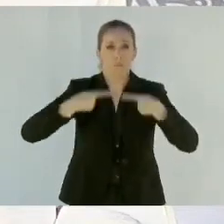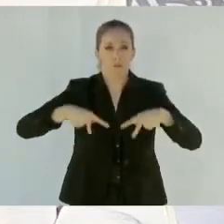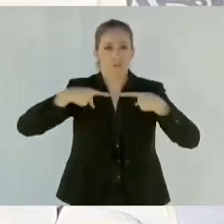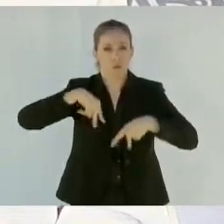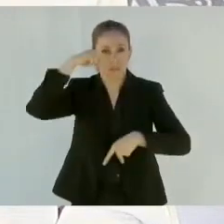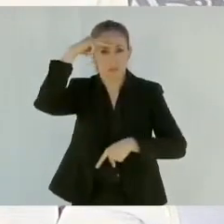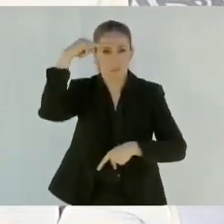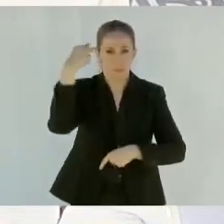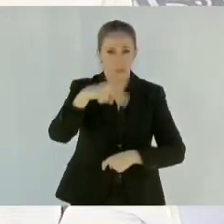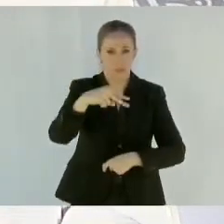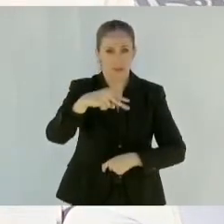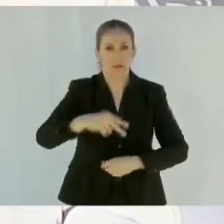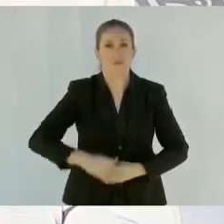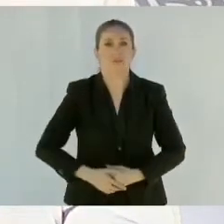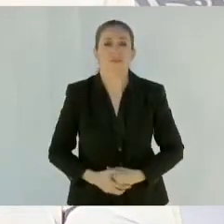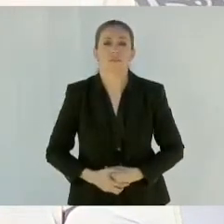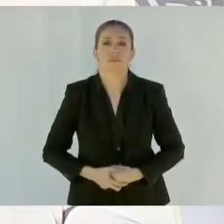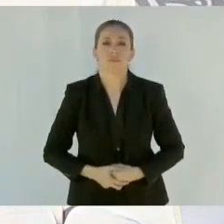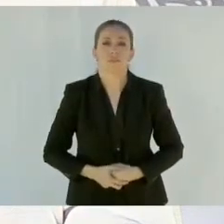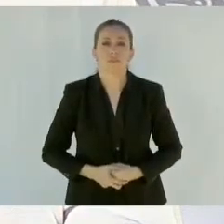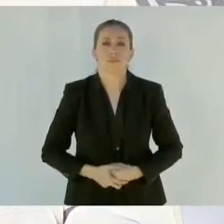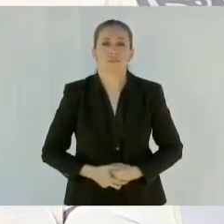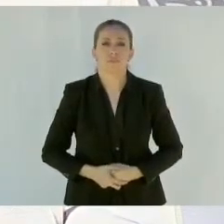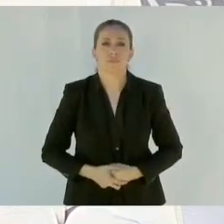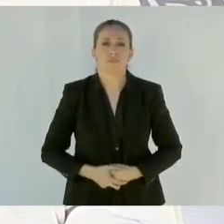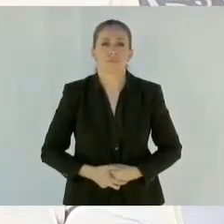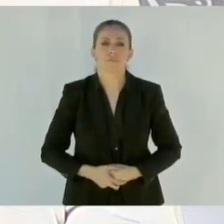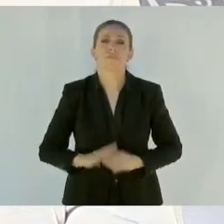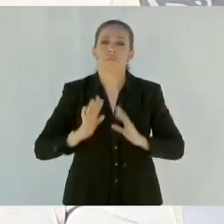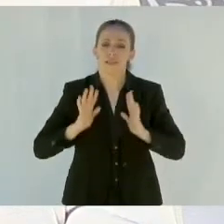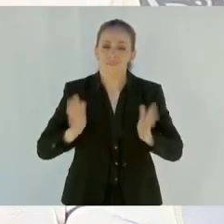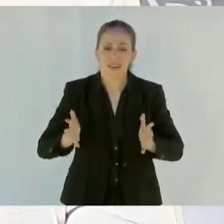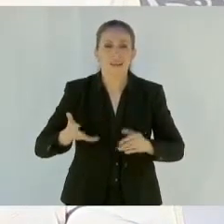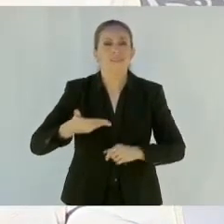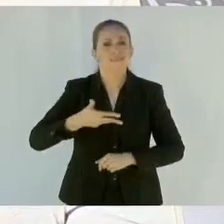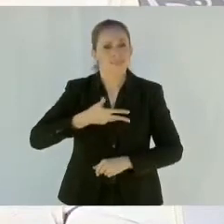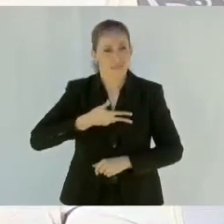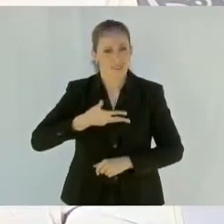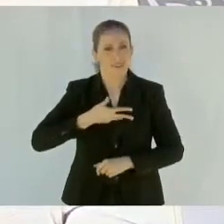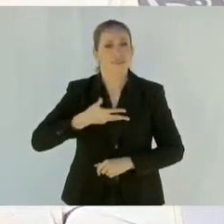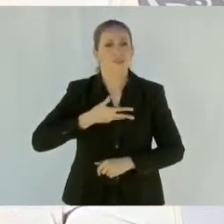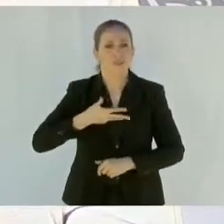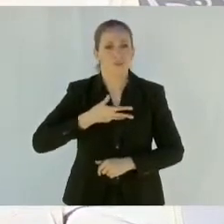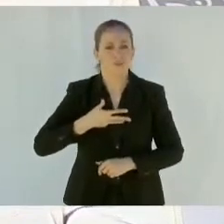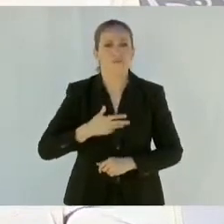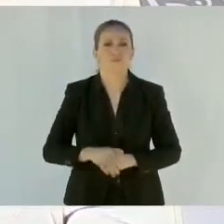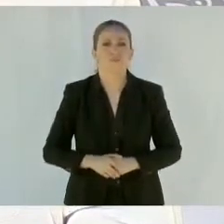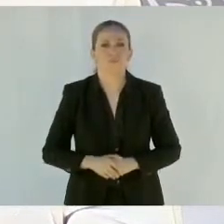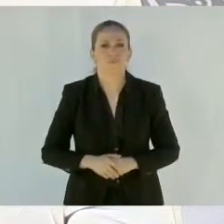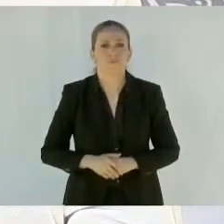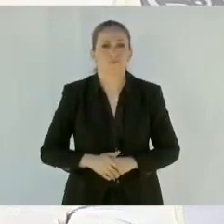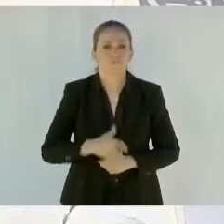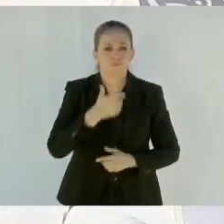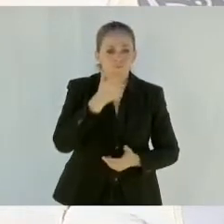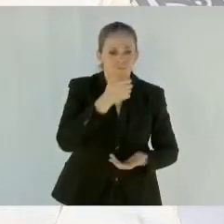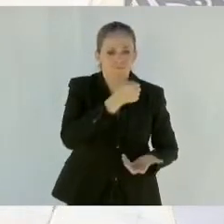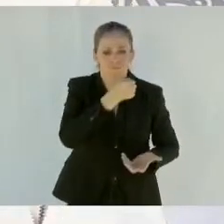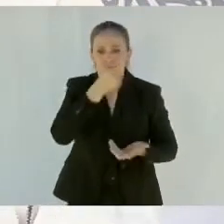mexicanos. Ya tenemos destinados para ese